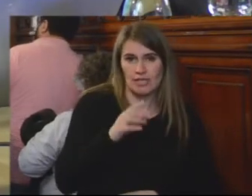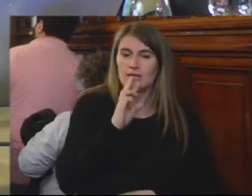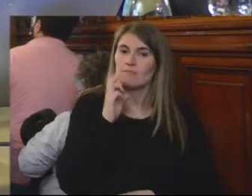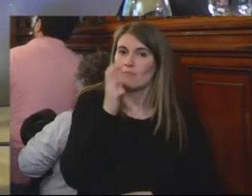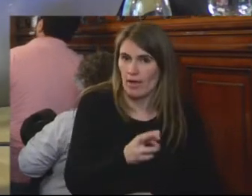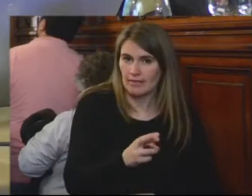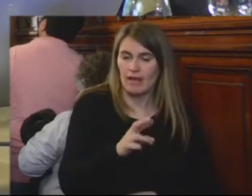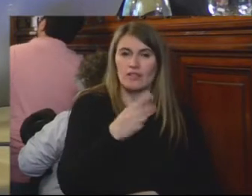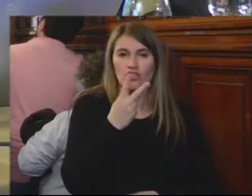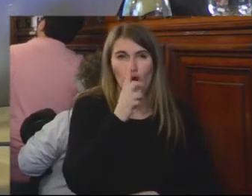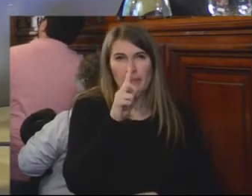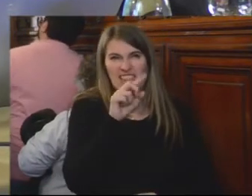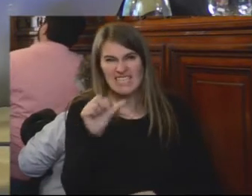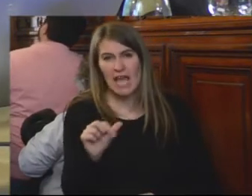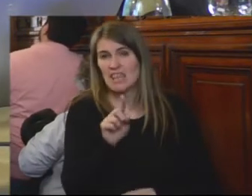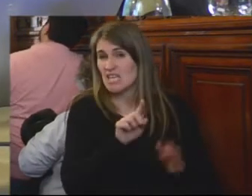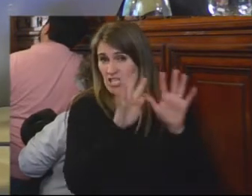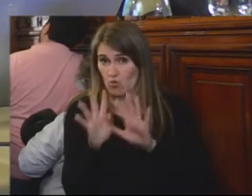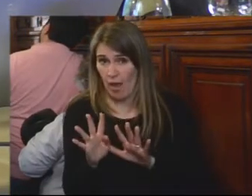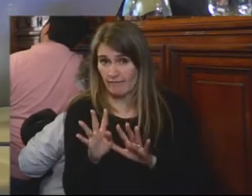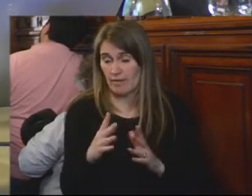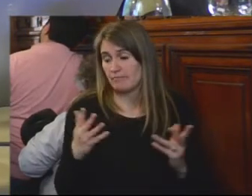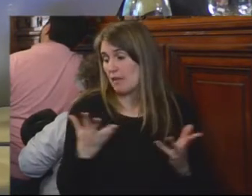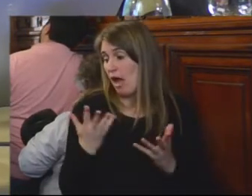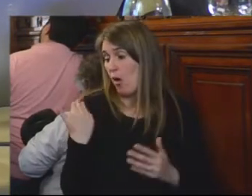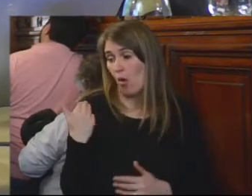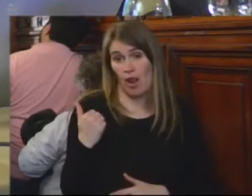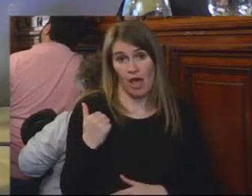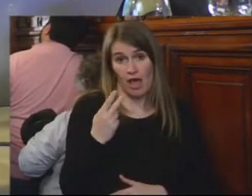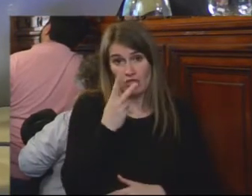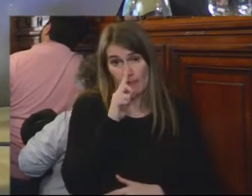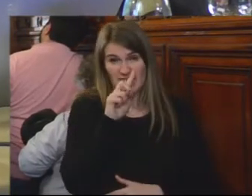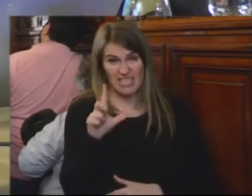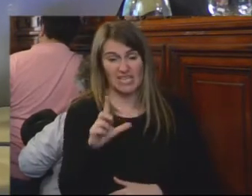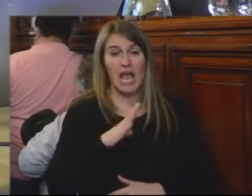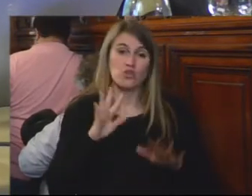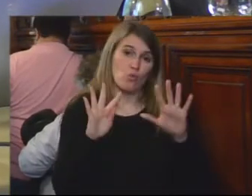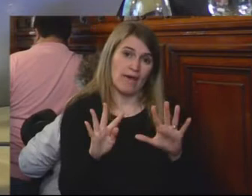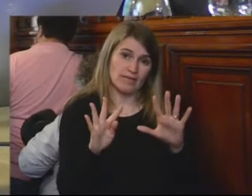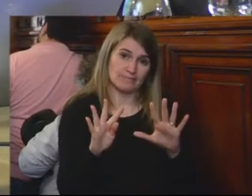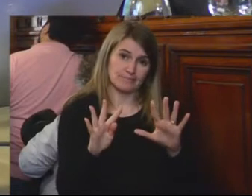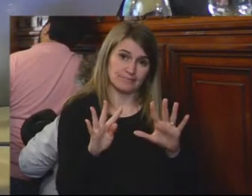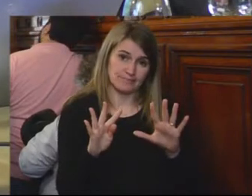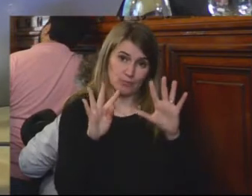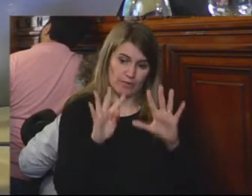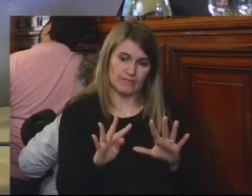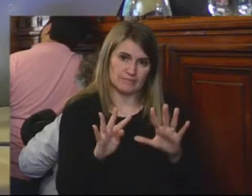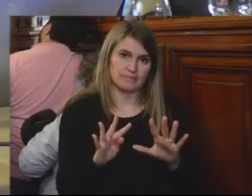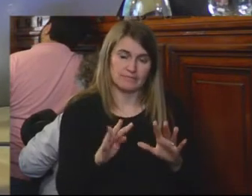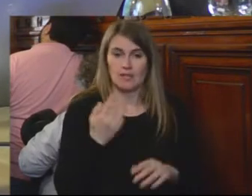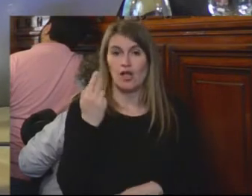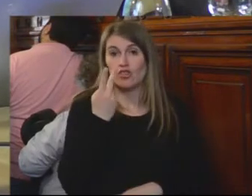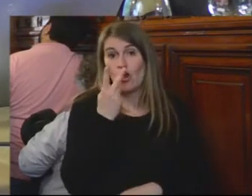2016 19 en lo que va del primer semestre del 2010 y 79 sentencias éstas afectaron en 2015